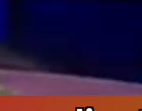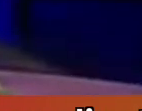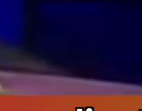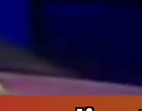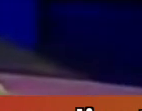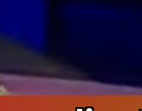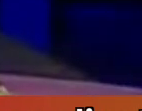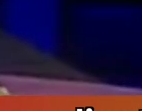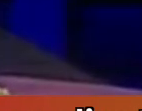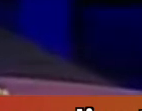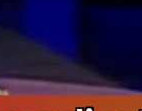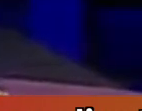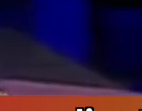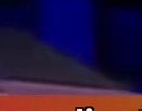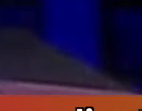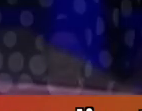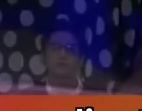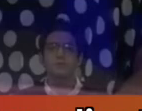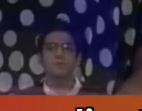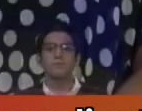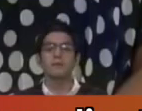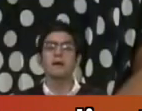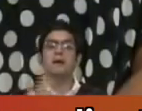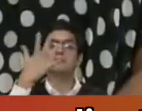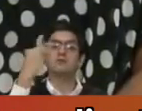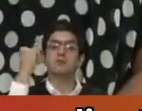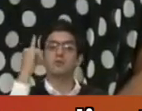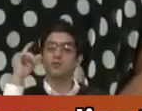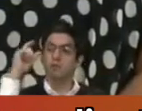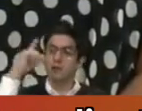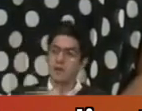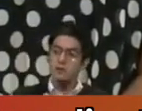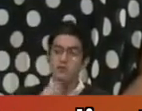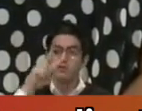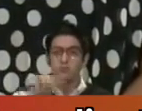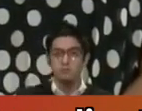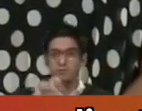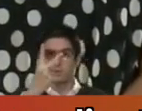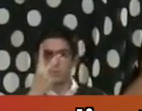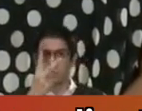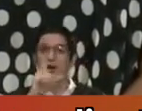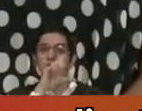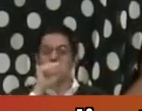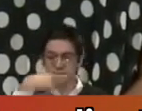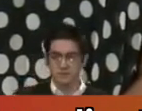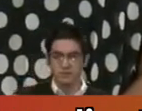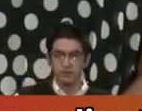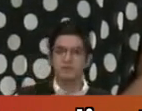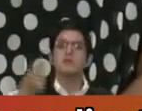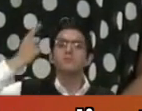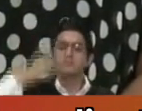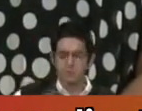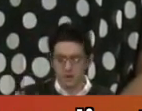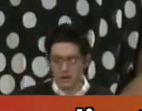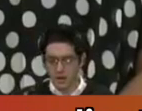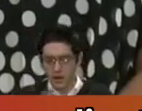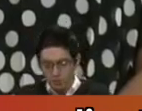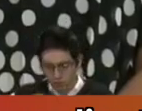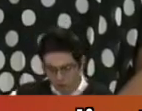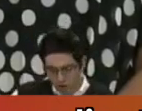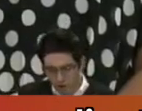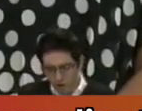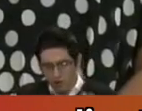habrá de rendir bajo un esquema innovador, al ser la primera ocasión que de manera itinerante y también virtual